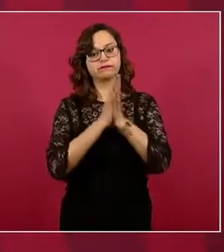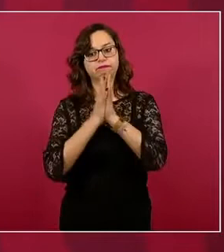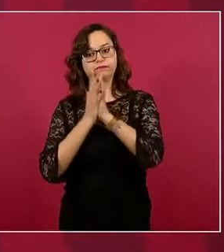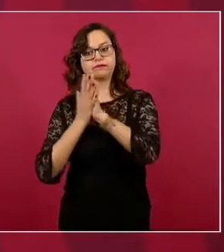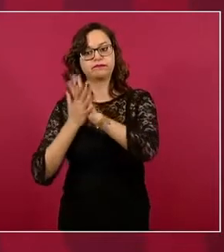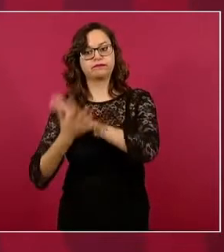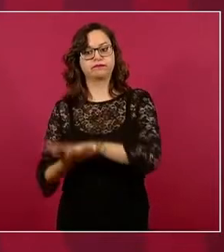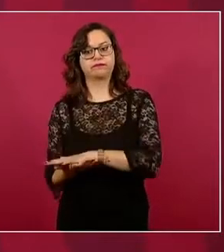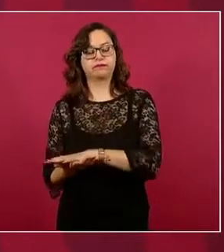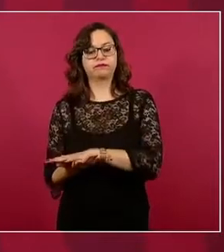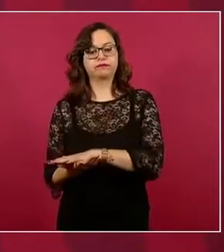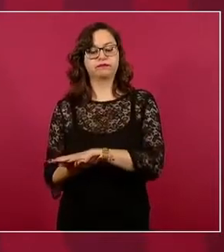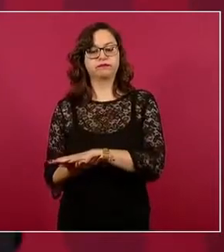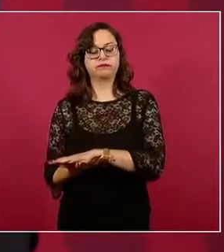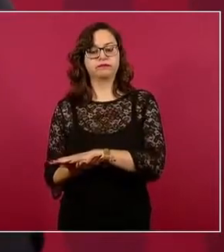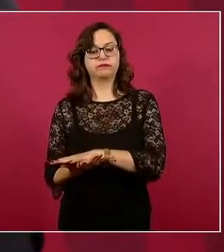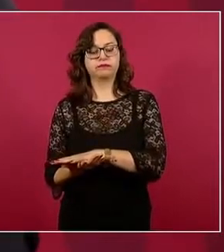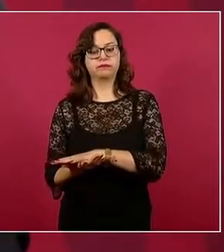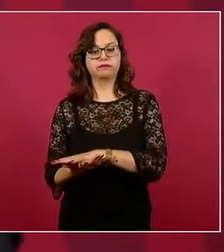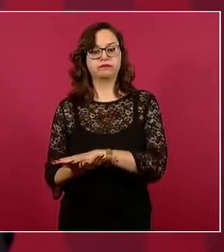Y